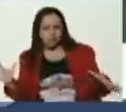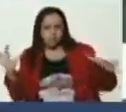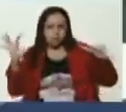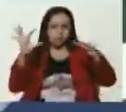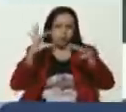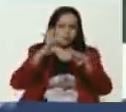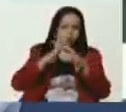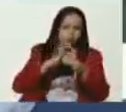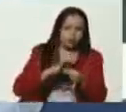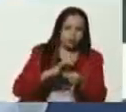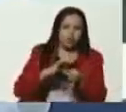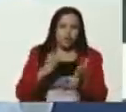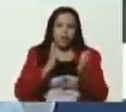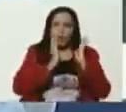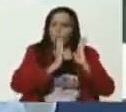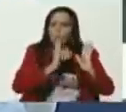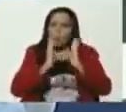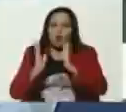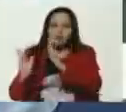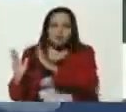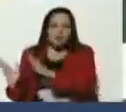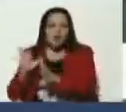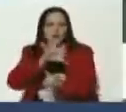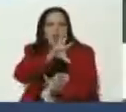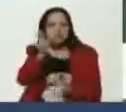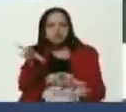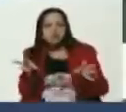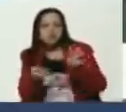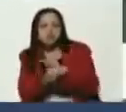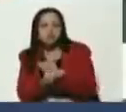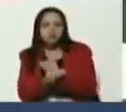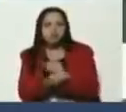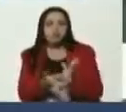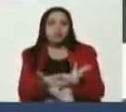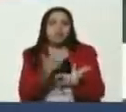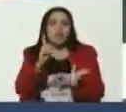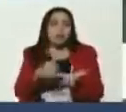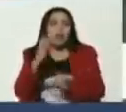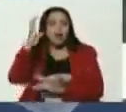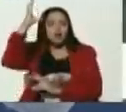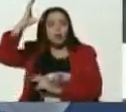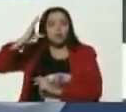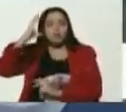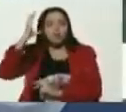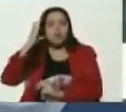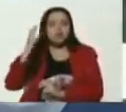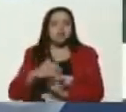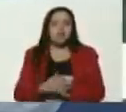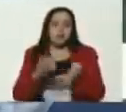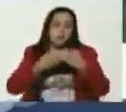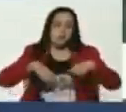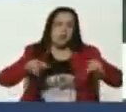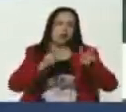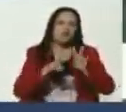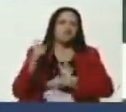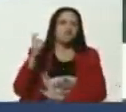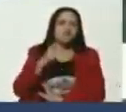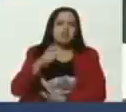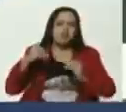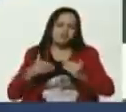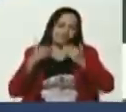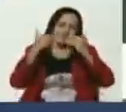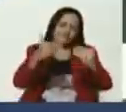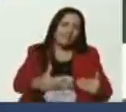la reorganización, vino la moralización y la conciencia necesaria para seguir